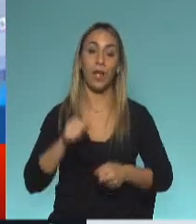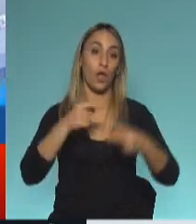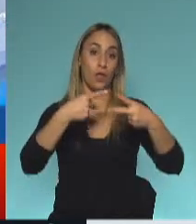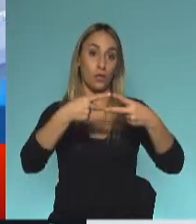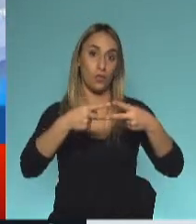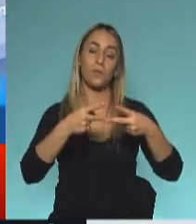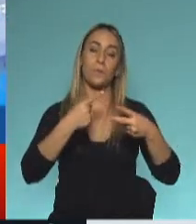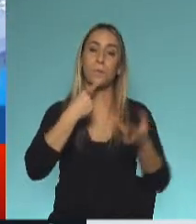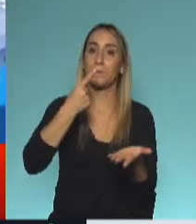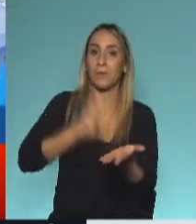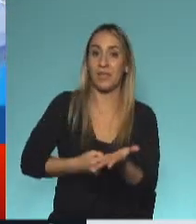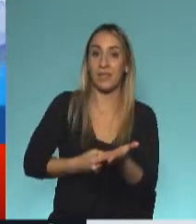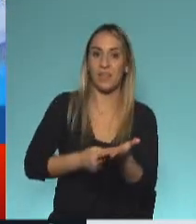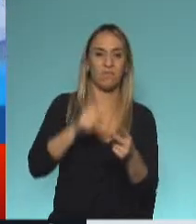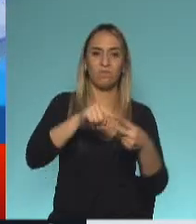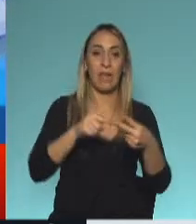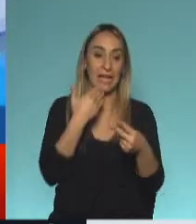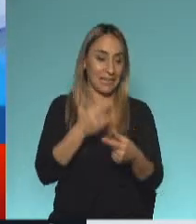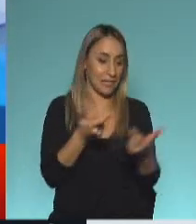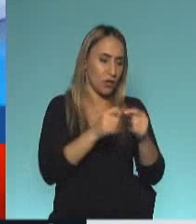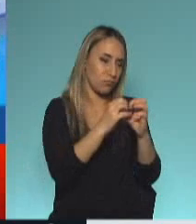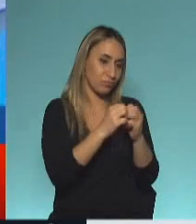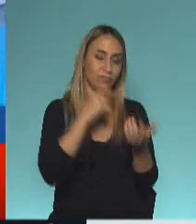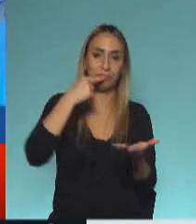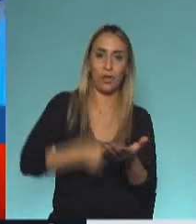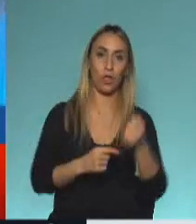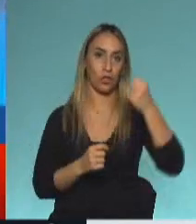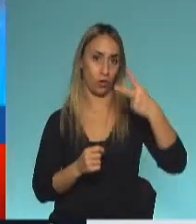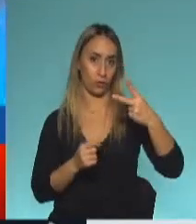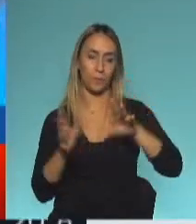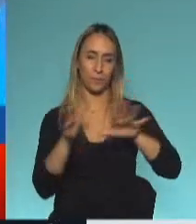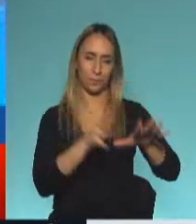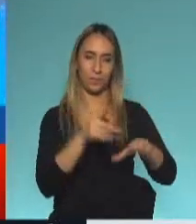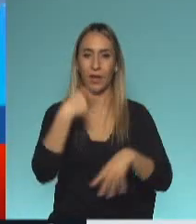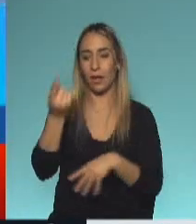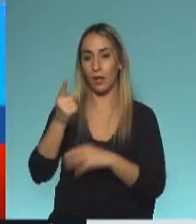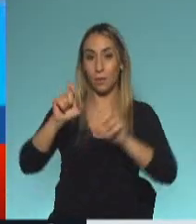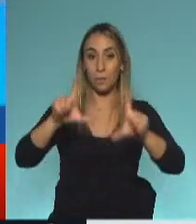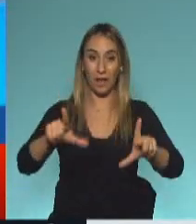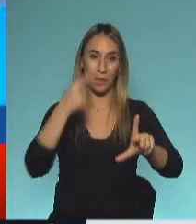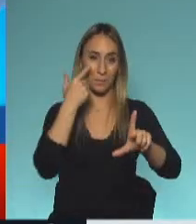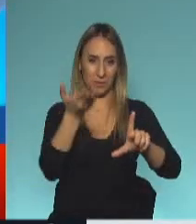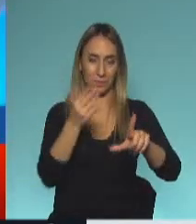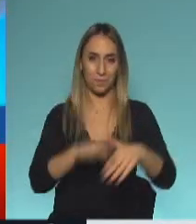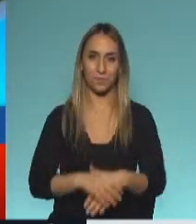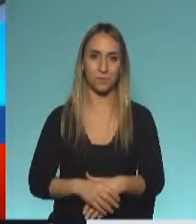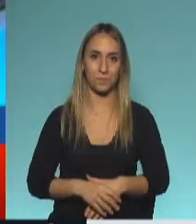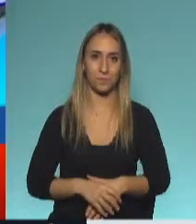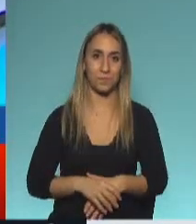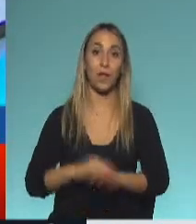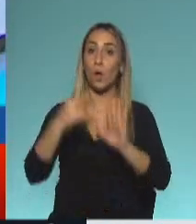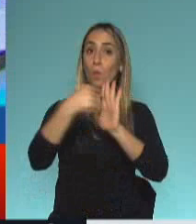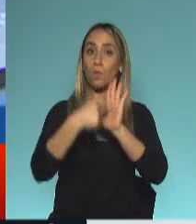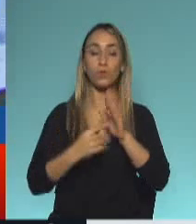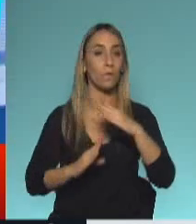que se han tomado a partir de esta reunión pero llegan a la segunda placa también me interesa que analicemos qué son los clave